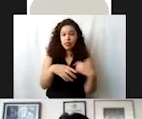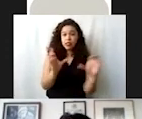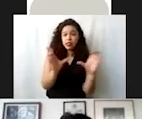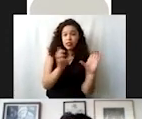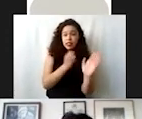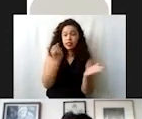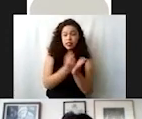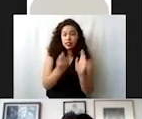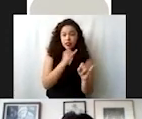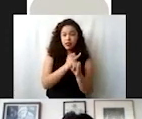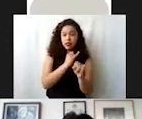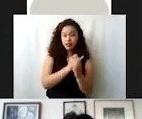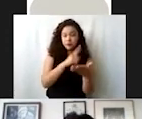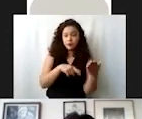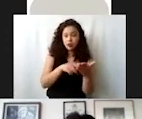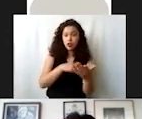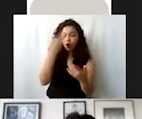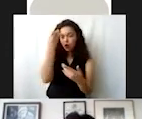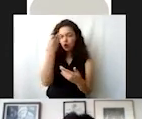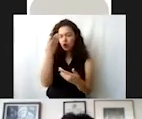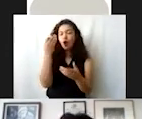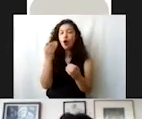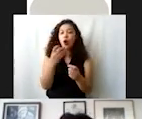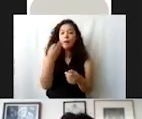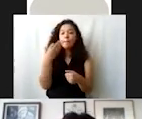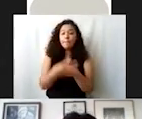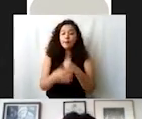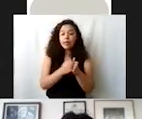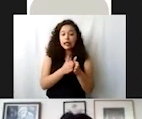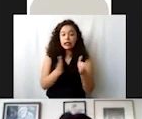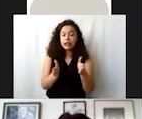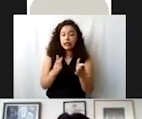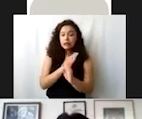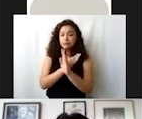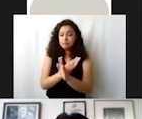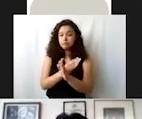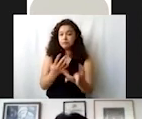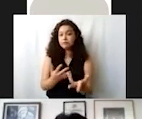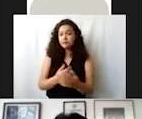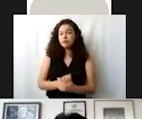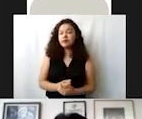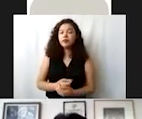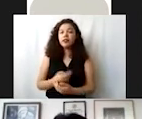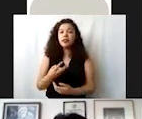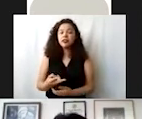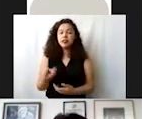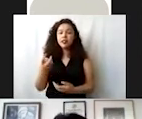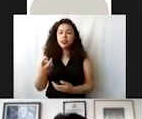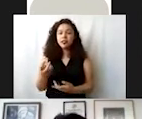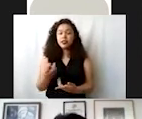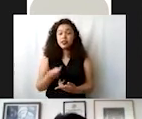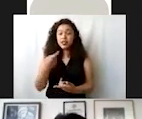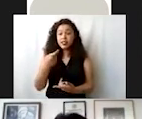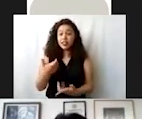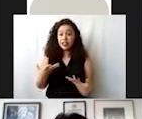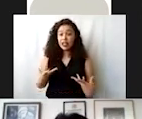digitales o la restricción temporal, y pues esto pues va a ocasionar que la entidad vaya a tener pérdidas económicas